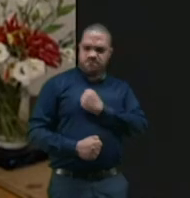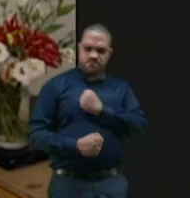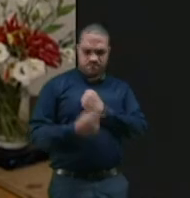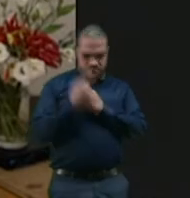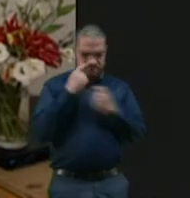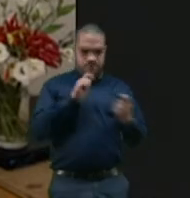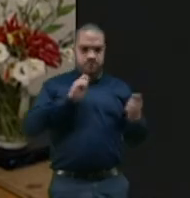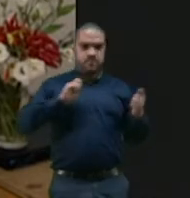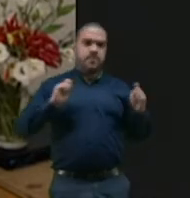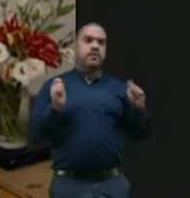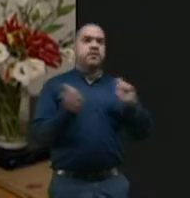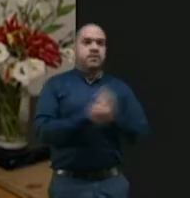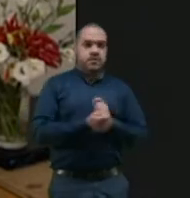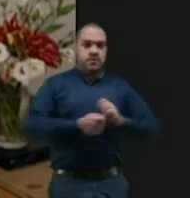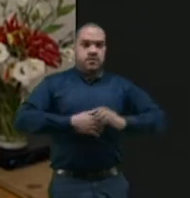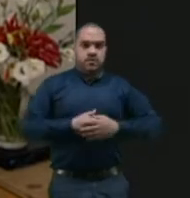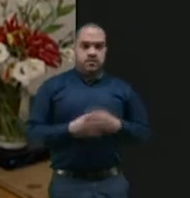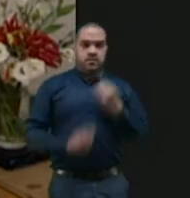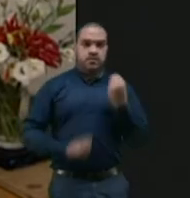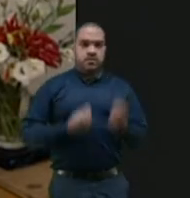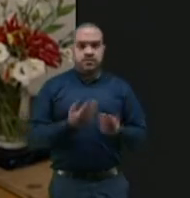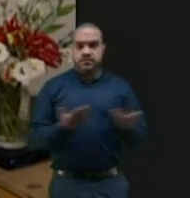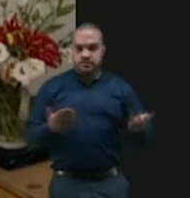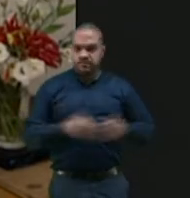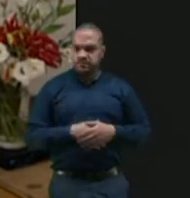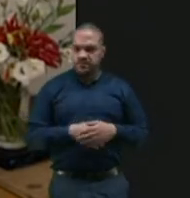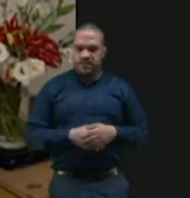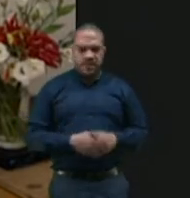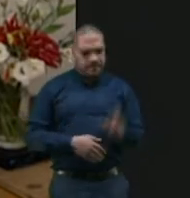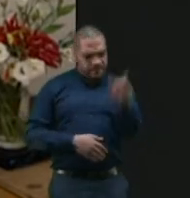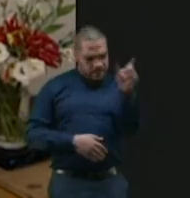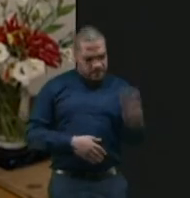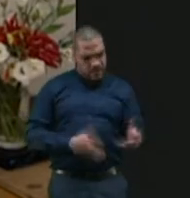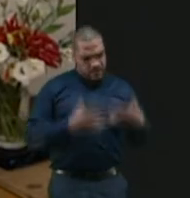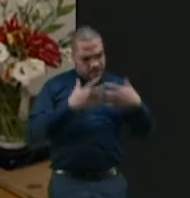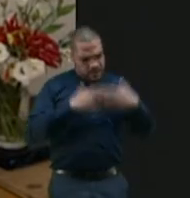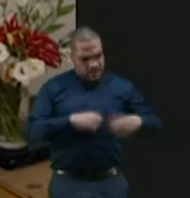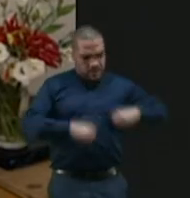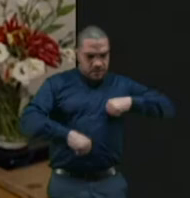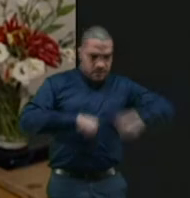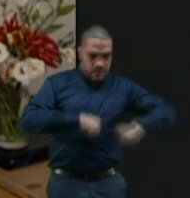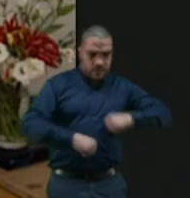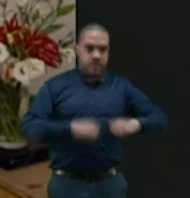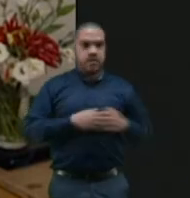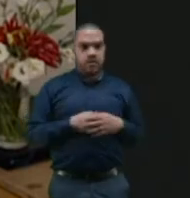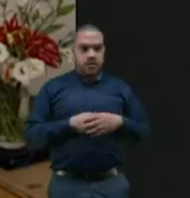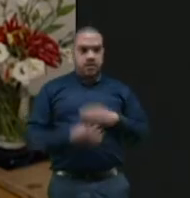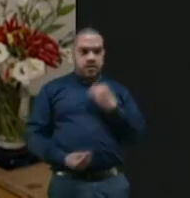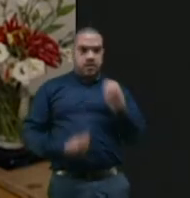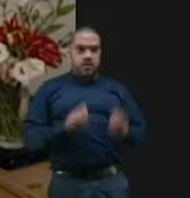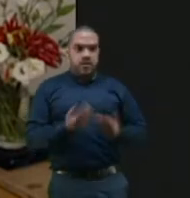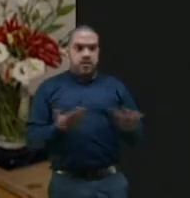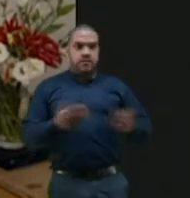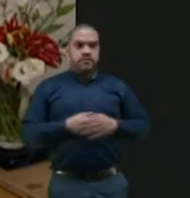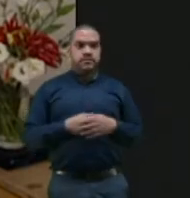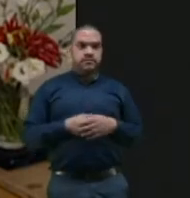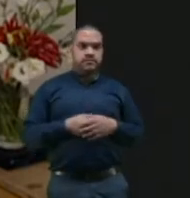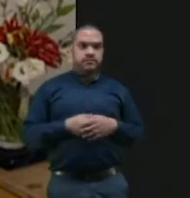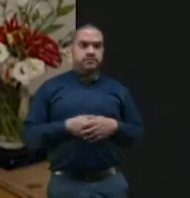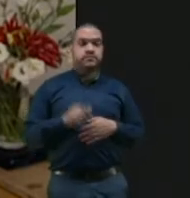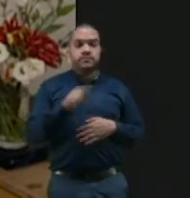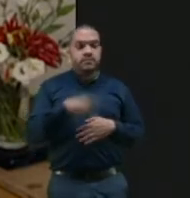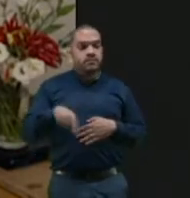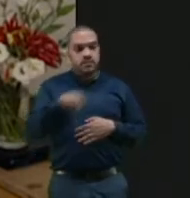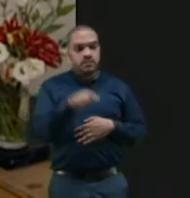qué hace un emprendedor, cómo es, y parte de esto, y esto es esencial, es qué toma, qué